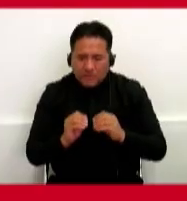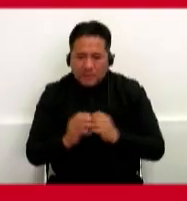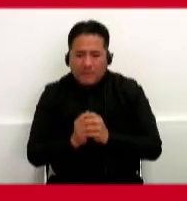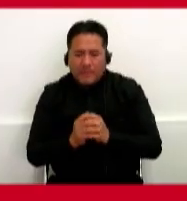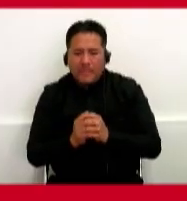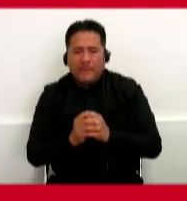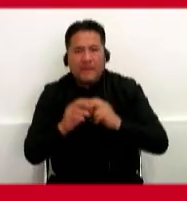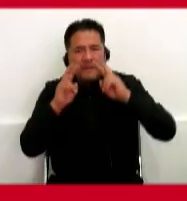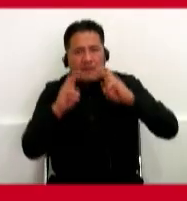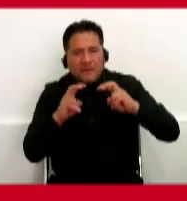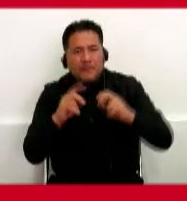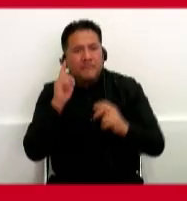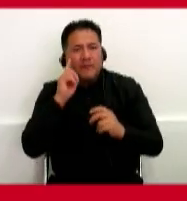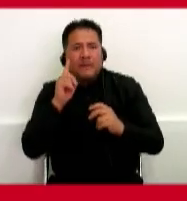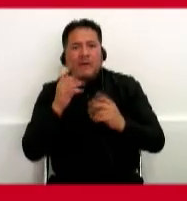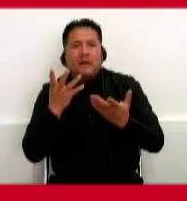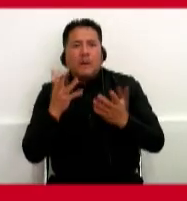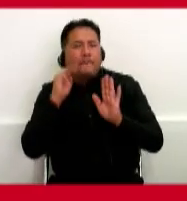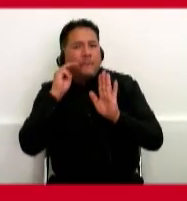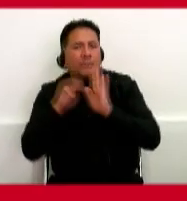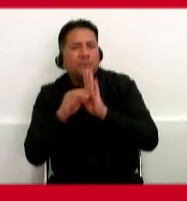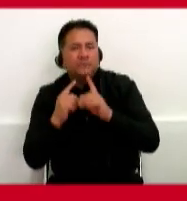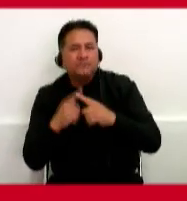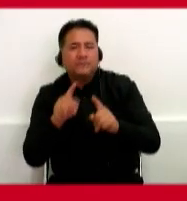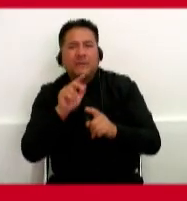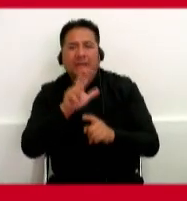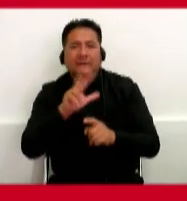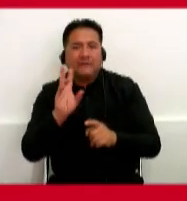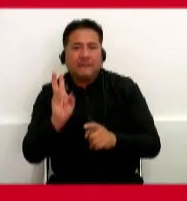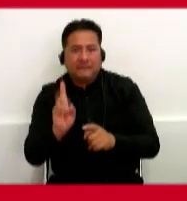análisis mediante modelamientos numéricos en 3D.